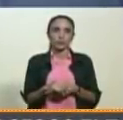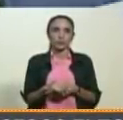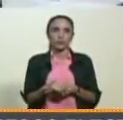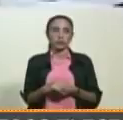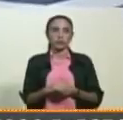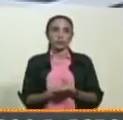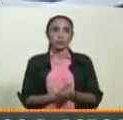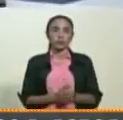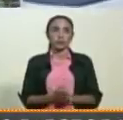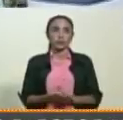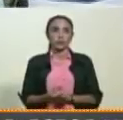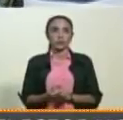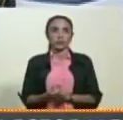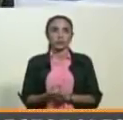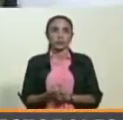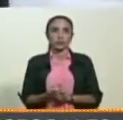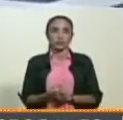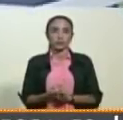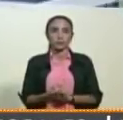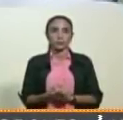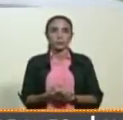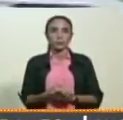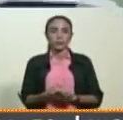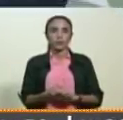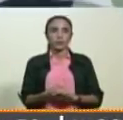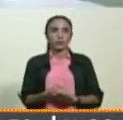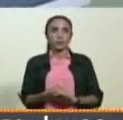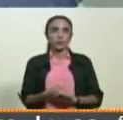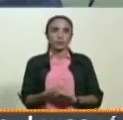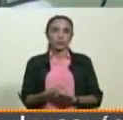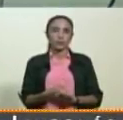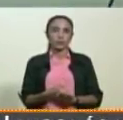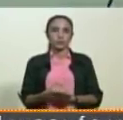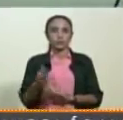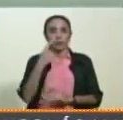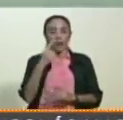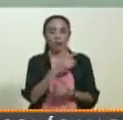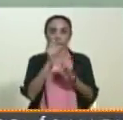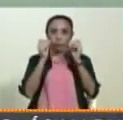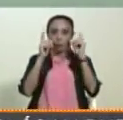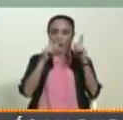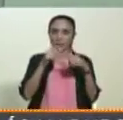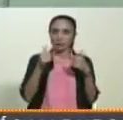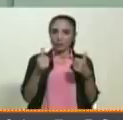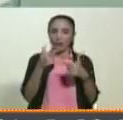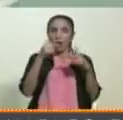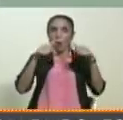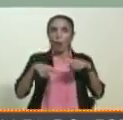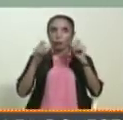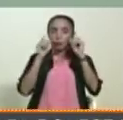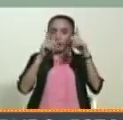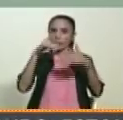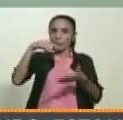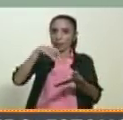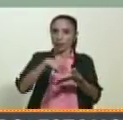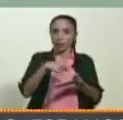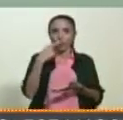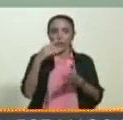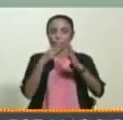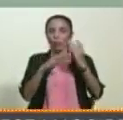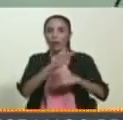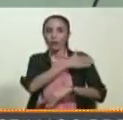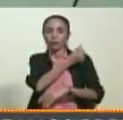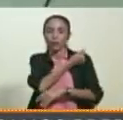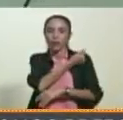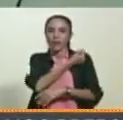darle la palabra a Aristóbulo, una sorpresa, ¿no? Una grata sorpresa, ¿no? A la directora, sé que no